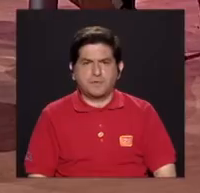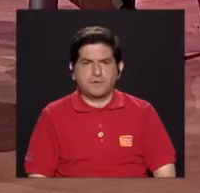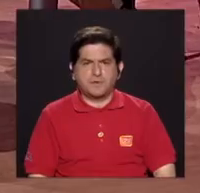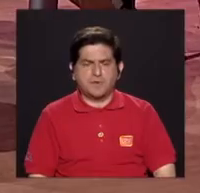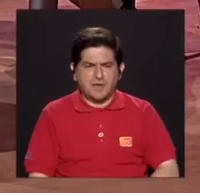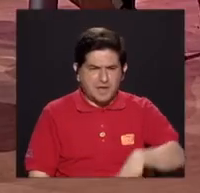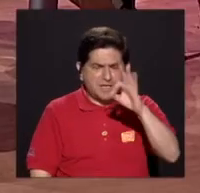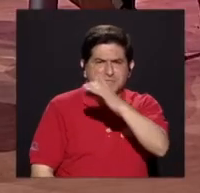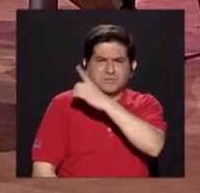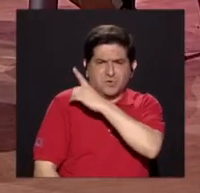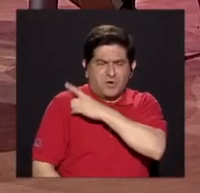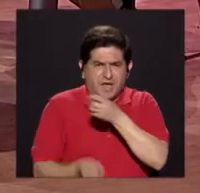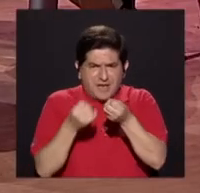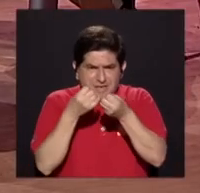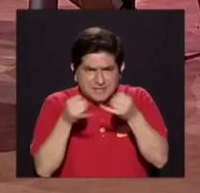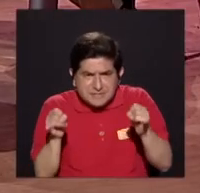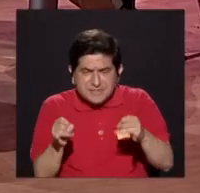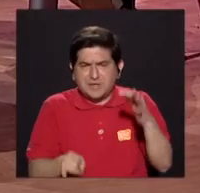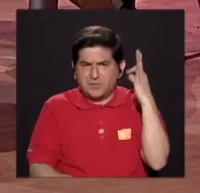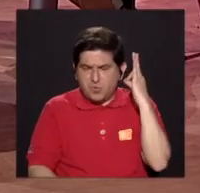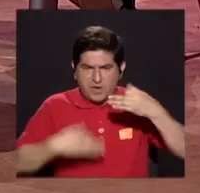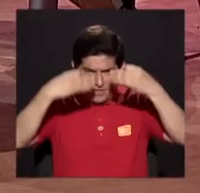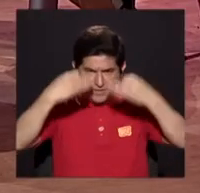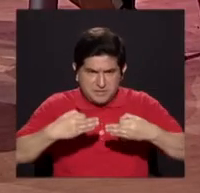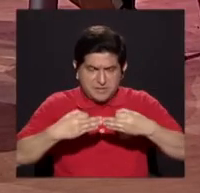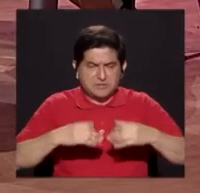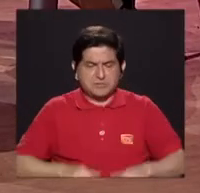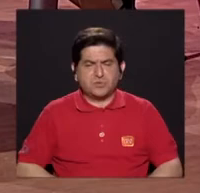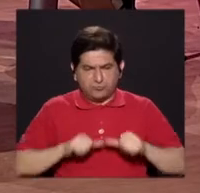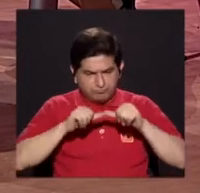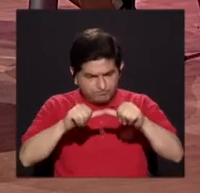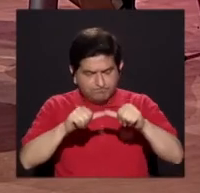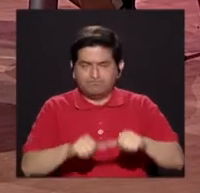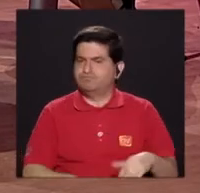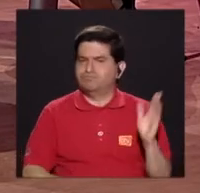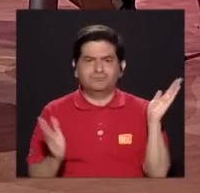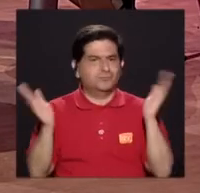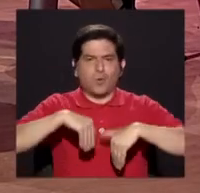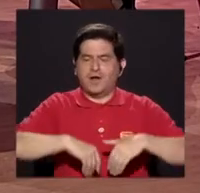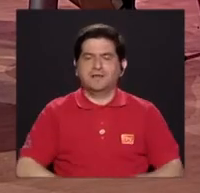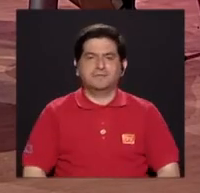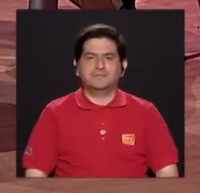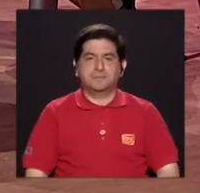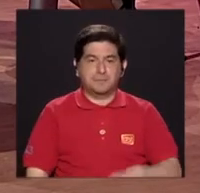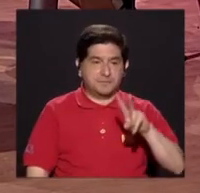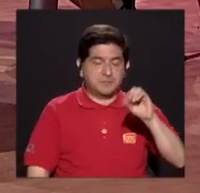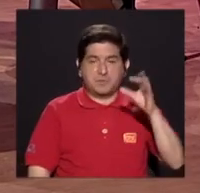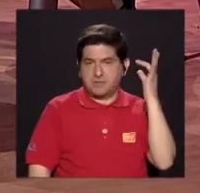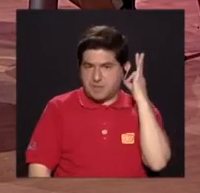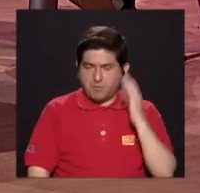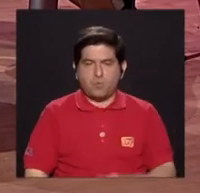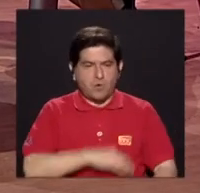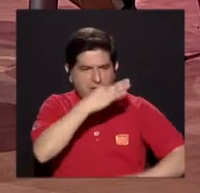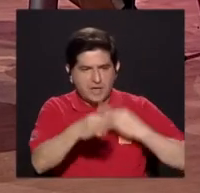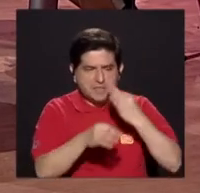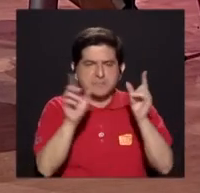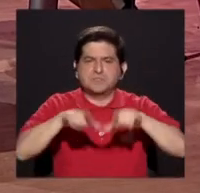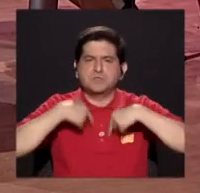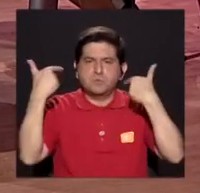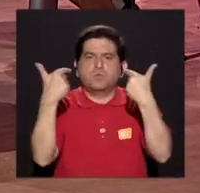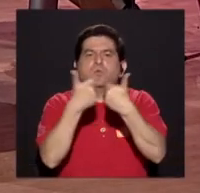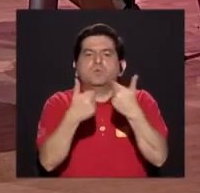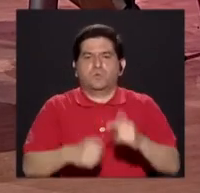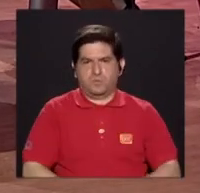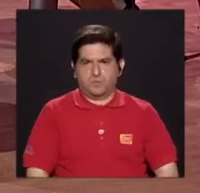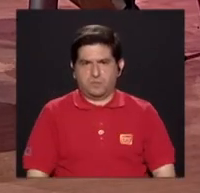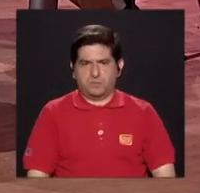elegir un directorio si las mujeres hubieran tomado otra decisión, ¿verdad? Sí, si las 20 mujeres se hubieran convertido en una especie de fracción, sí, ¿verdad?